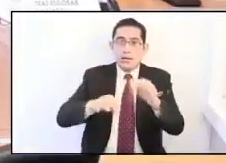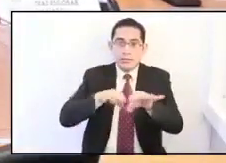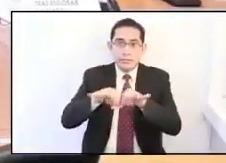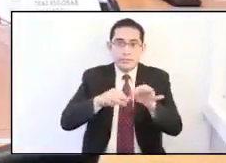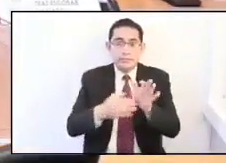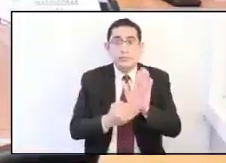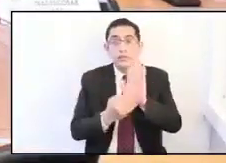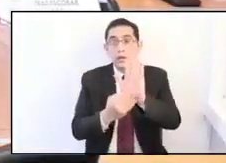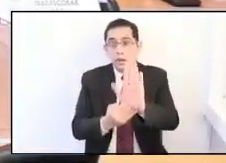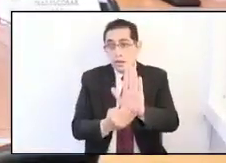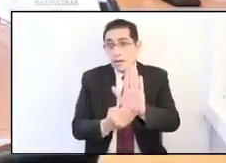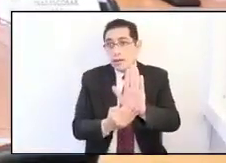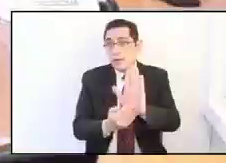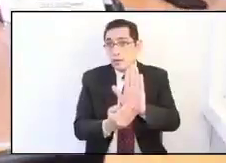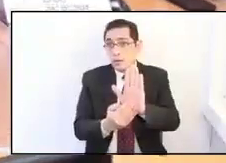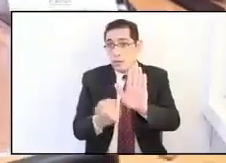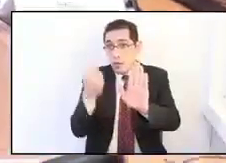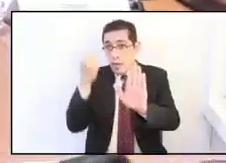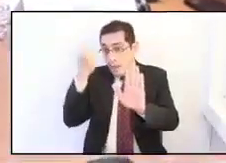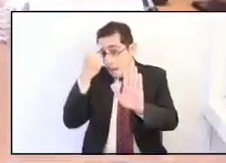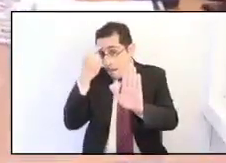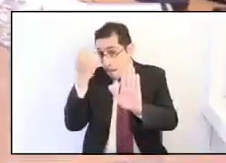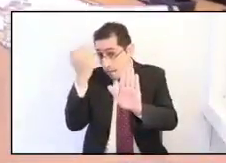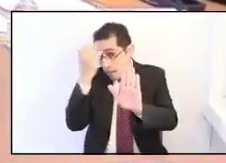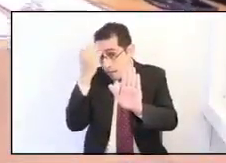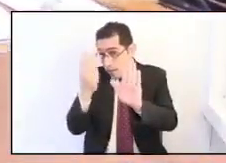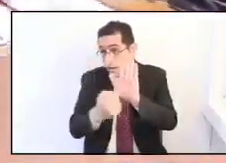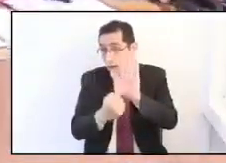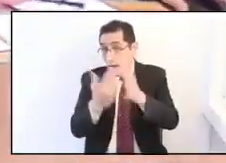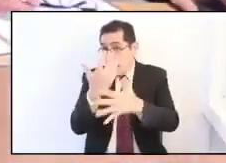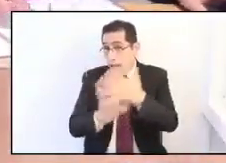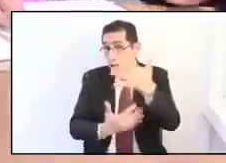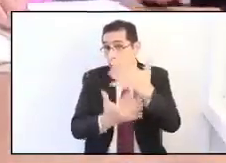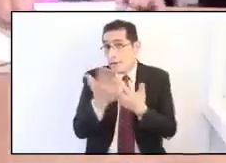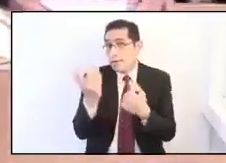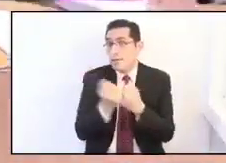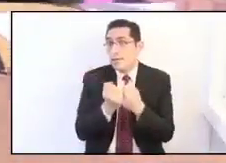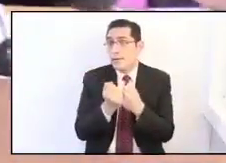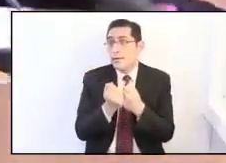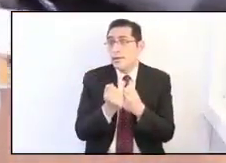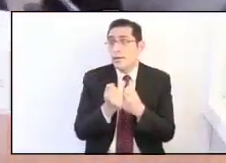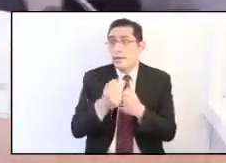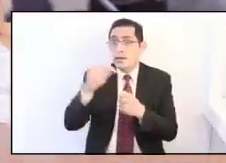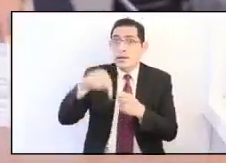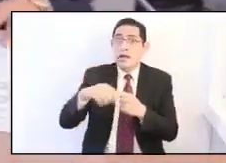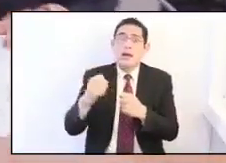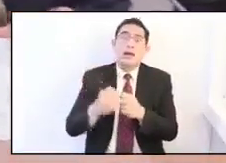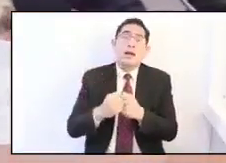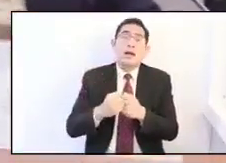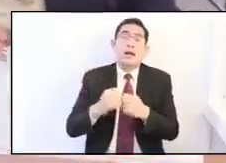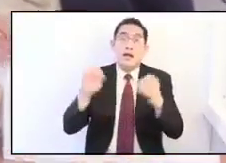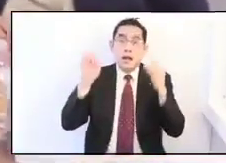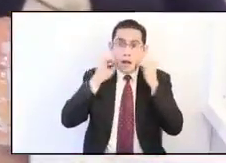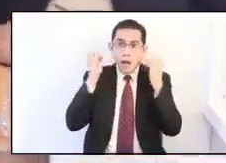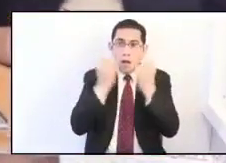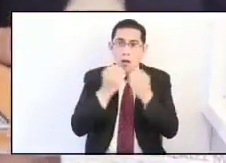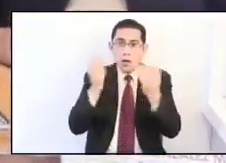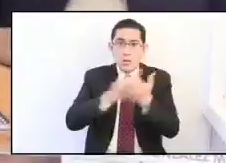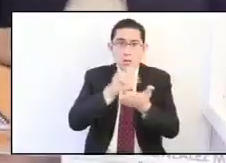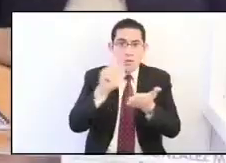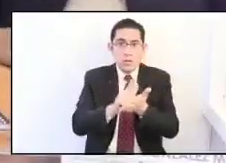permito presentar ante ustedes las acciones a desarrollar por parte de este órgano legislativo.